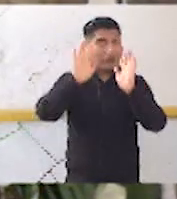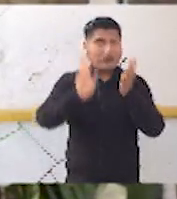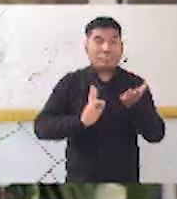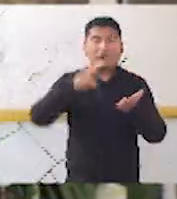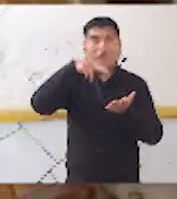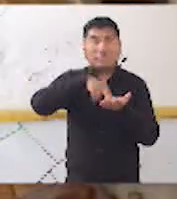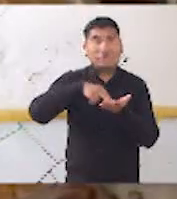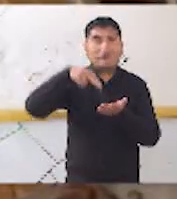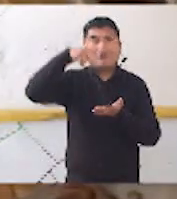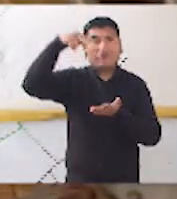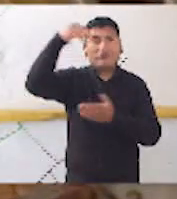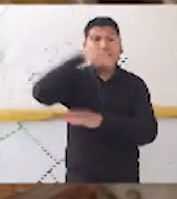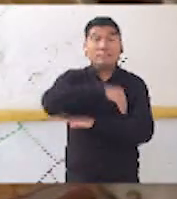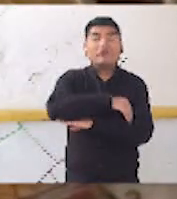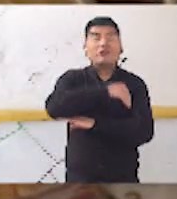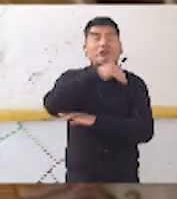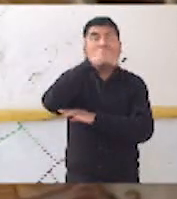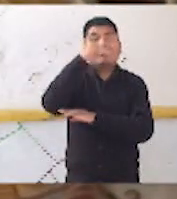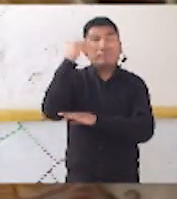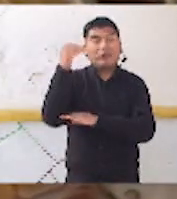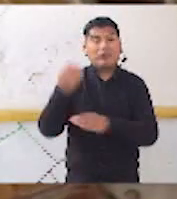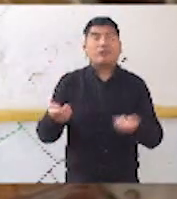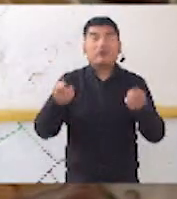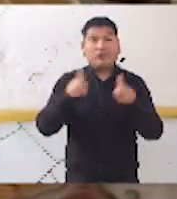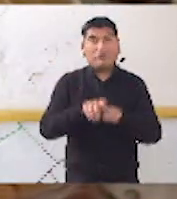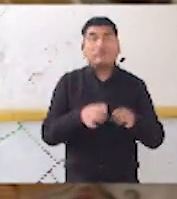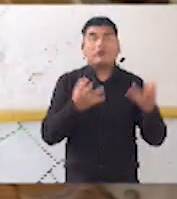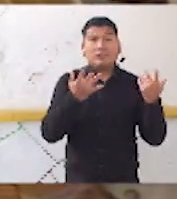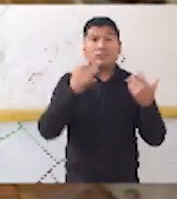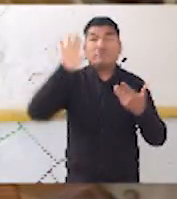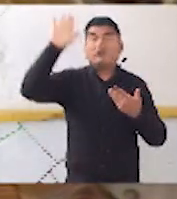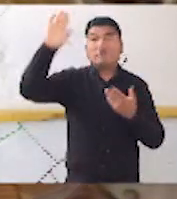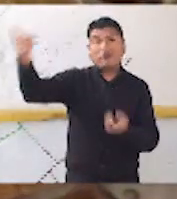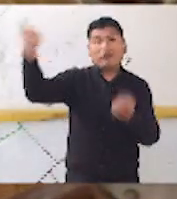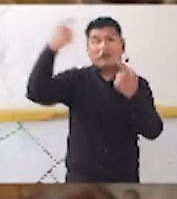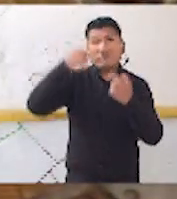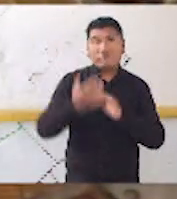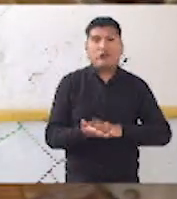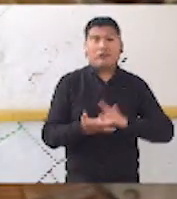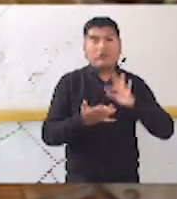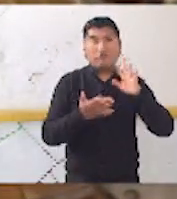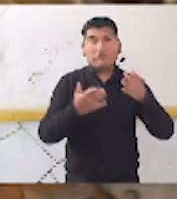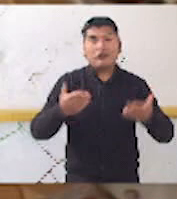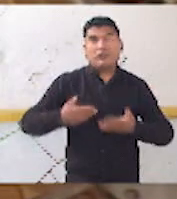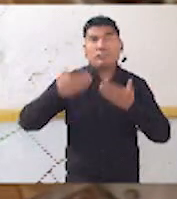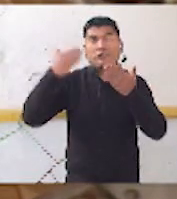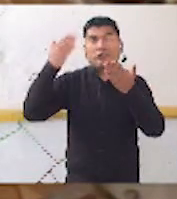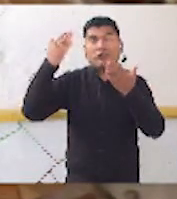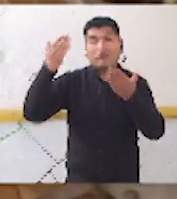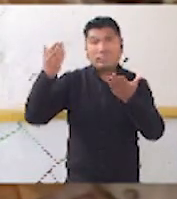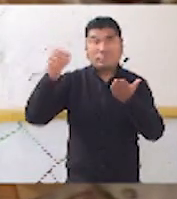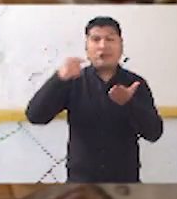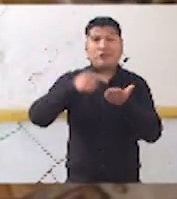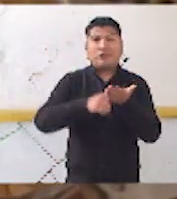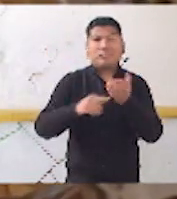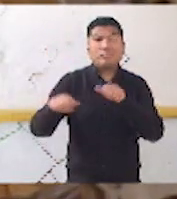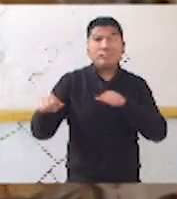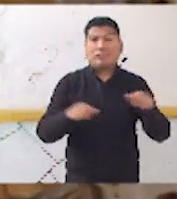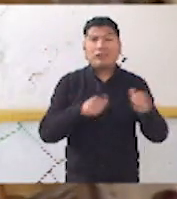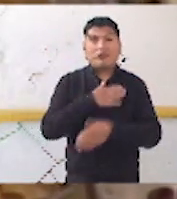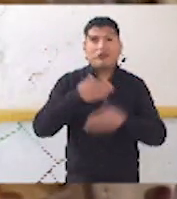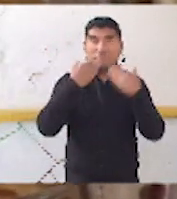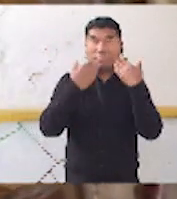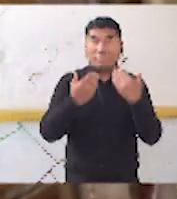y ascensión al cielo, mientras esperamos su venida gloriosa, te ofrecemos en esta acción de gracias